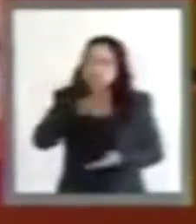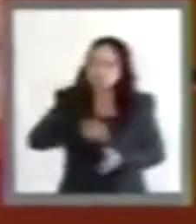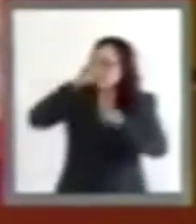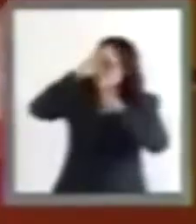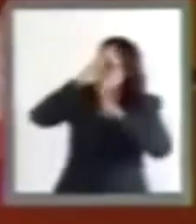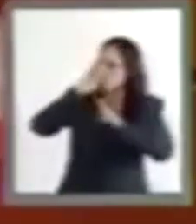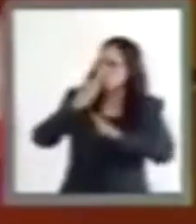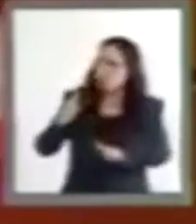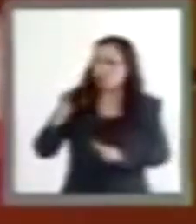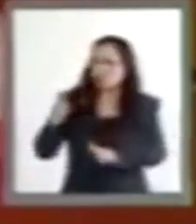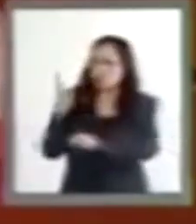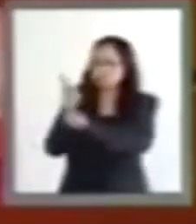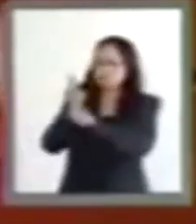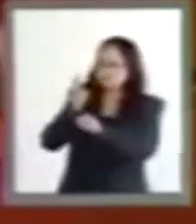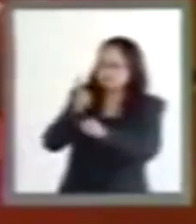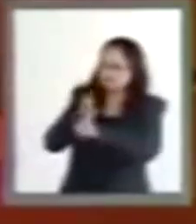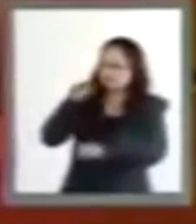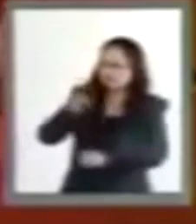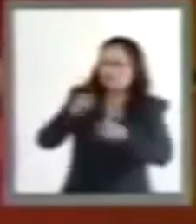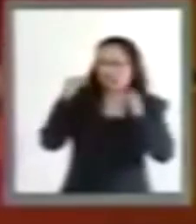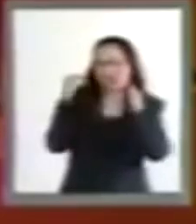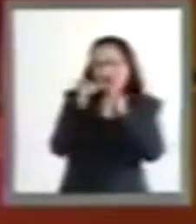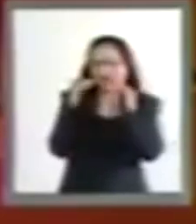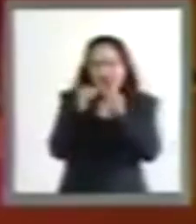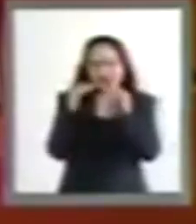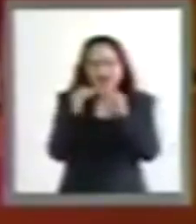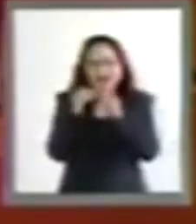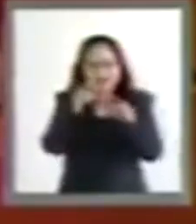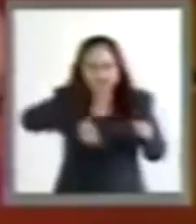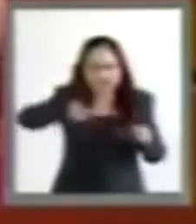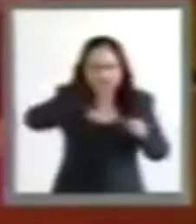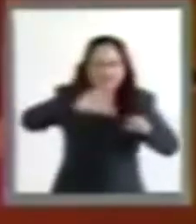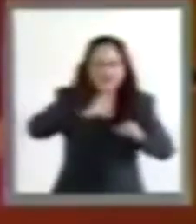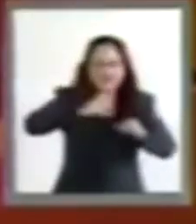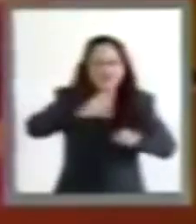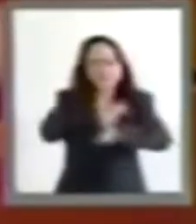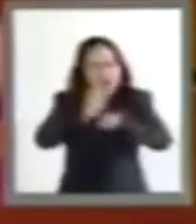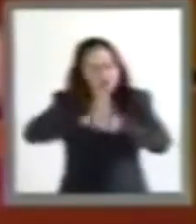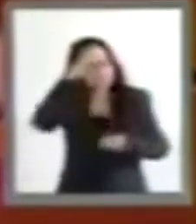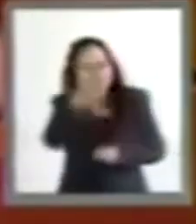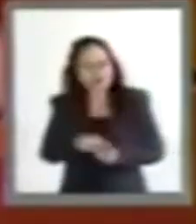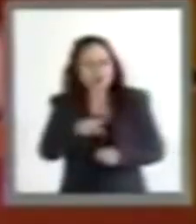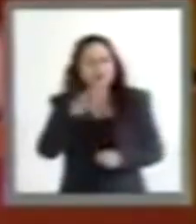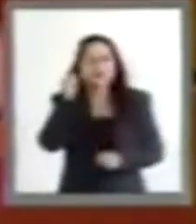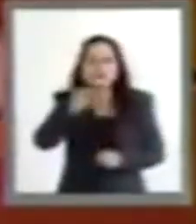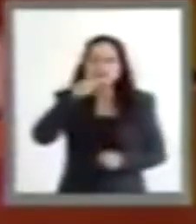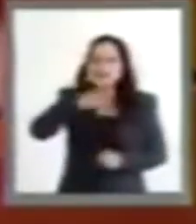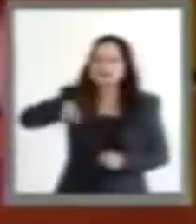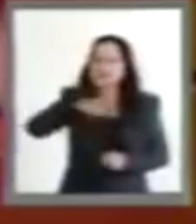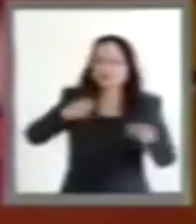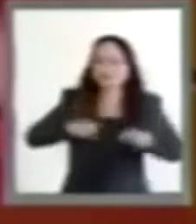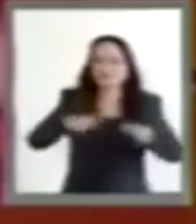honor invitarlo a la casa de los mexicanos. Y así como dicen los locutores